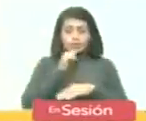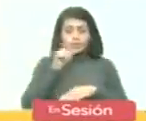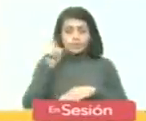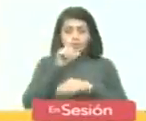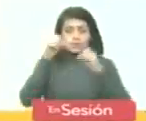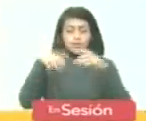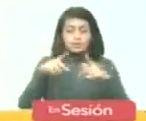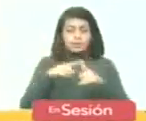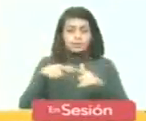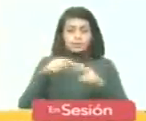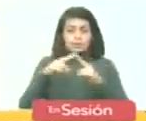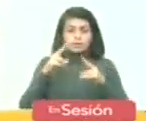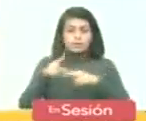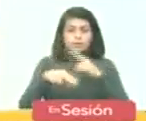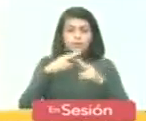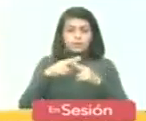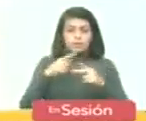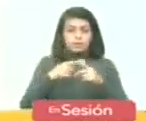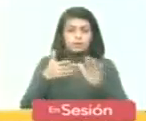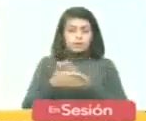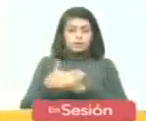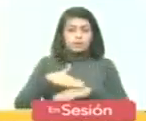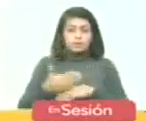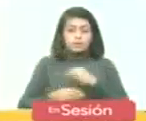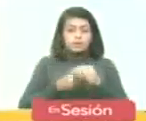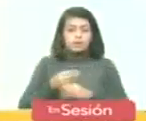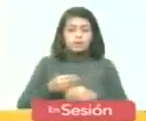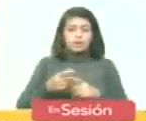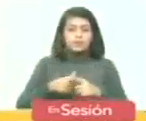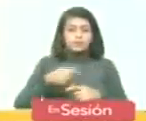abandonaron el puesto de la mulata? La Guardia Nacional.